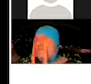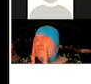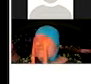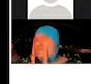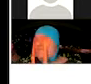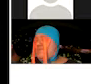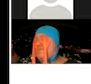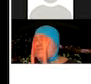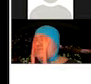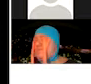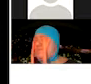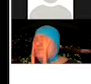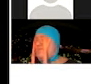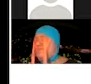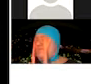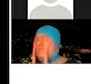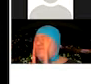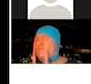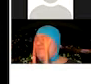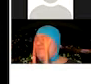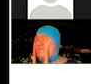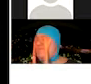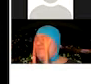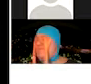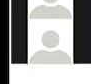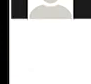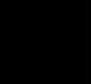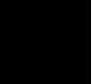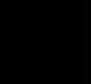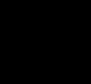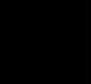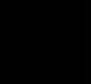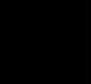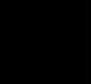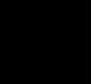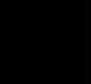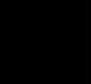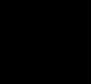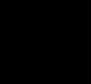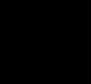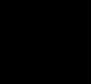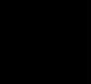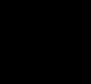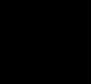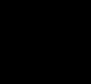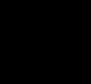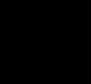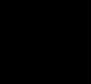al opresor, caminar erguido sin temor, respirar y sacar la voz.